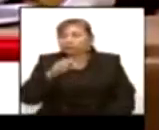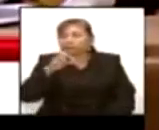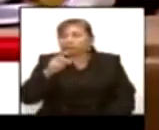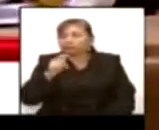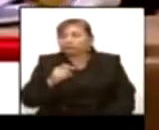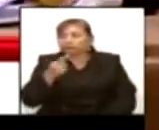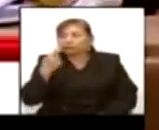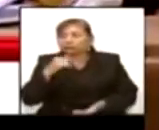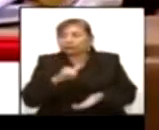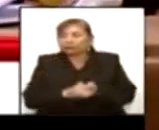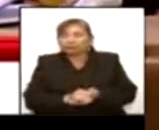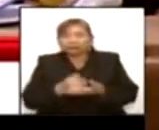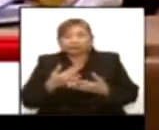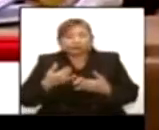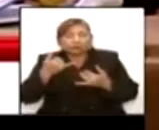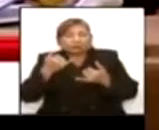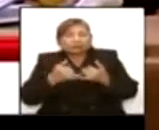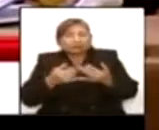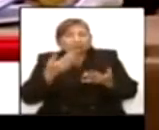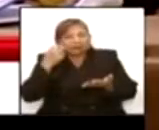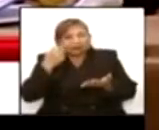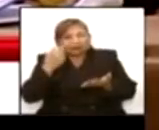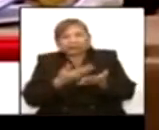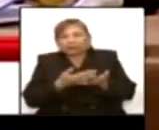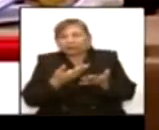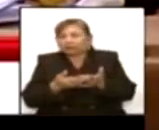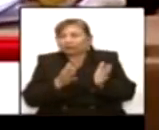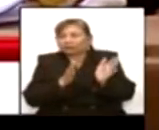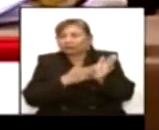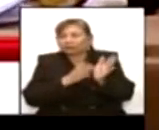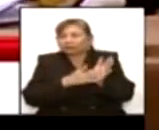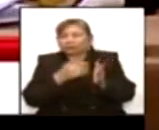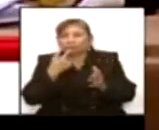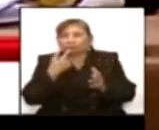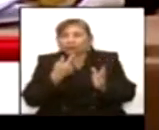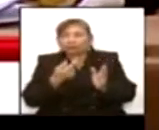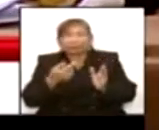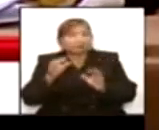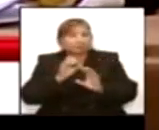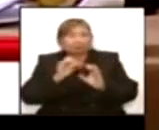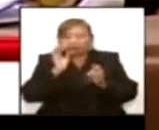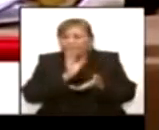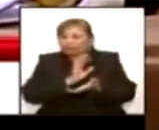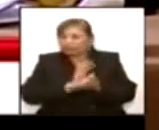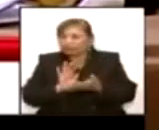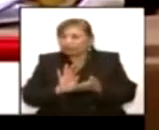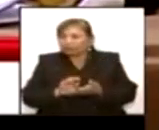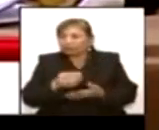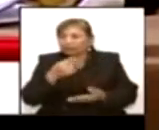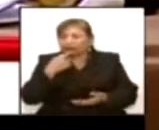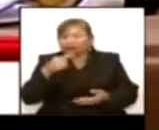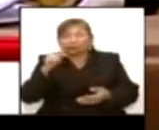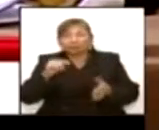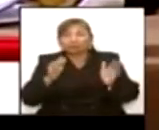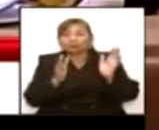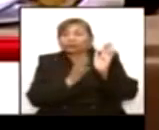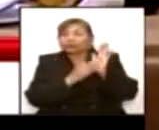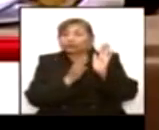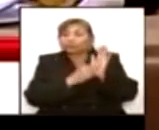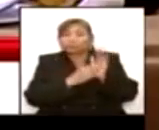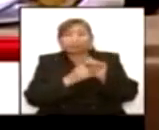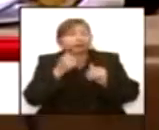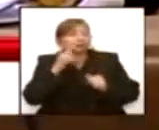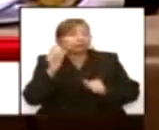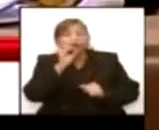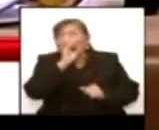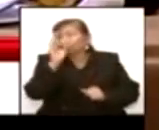PPT, para que puedan finalmente repasar lo que la Defensoría del Pueblo dice. Y rechazo categóricamente porque la Defensoría del Pueblo